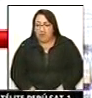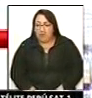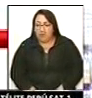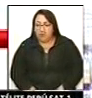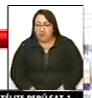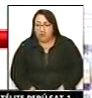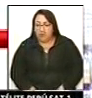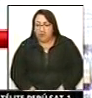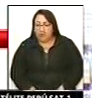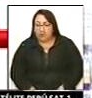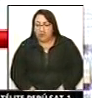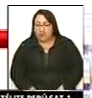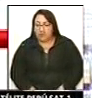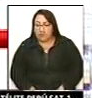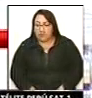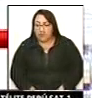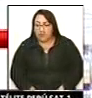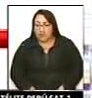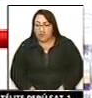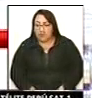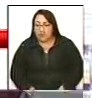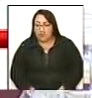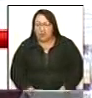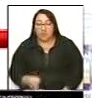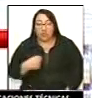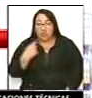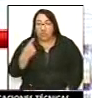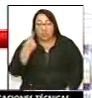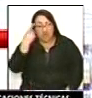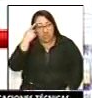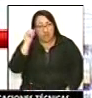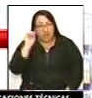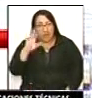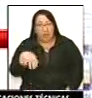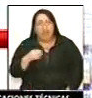No quisiera que se me malinterprete. Soy partidario, y